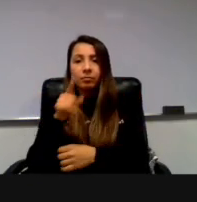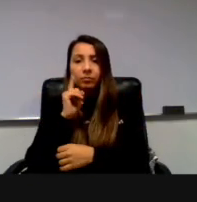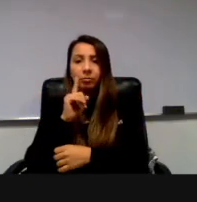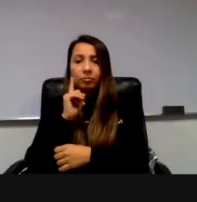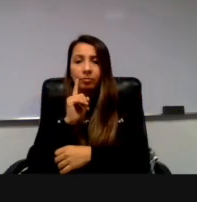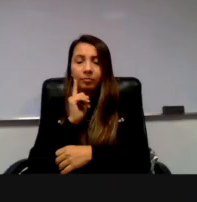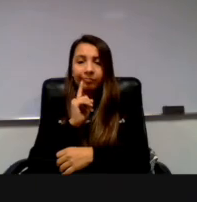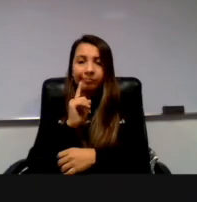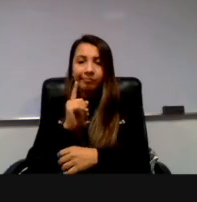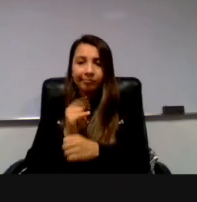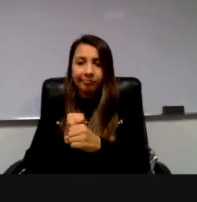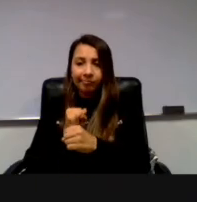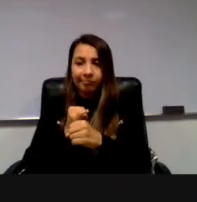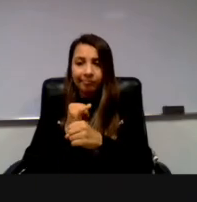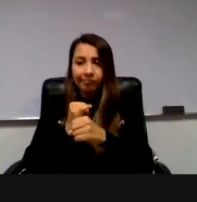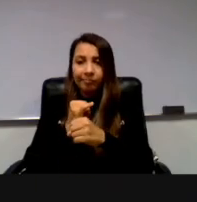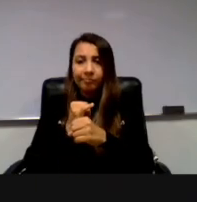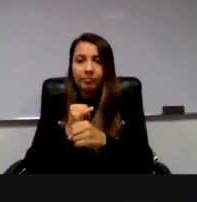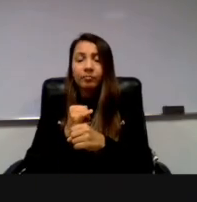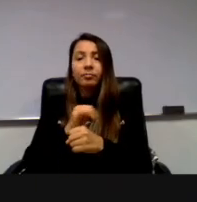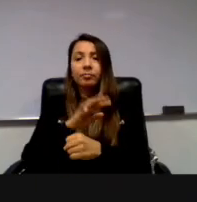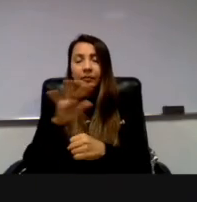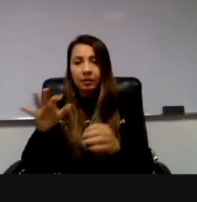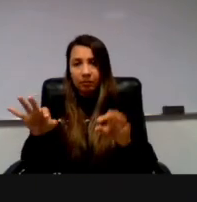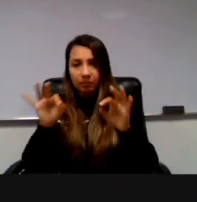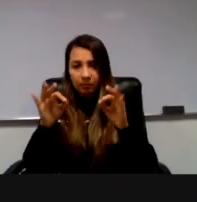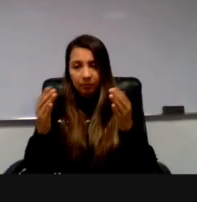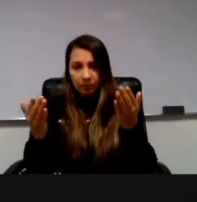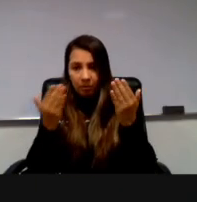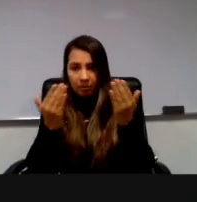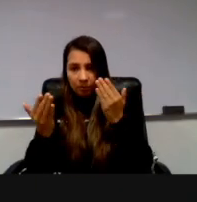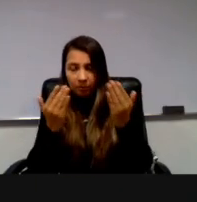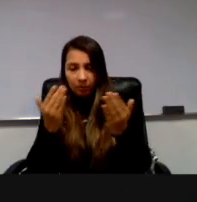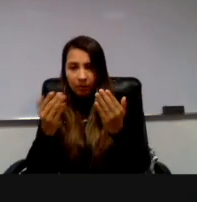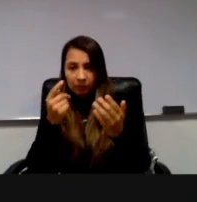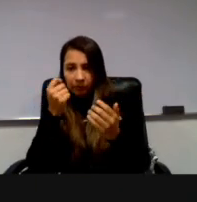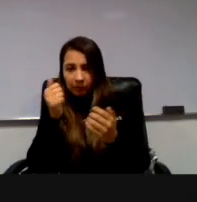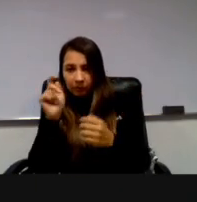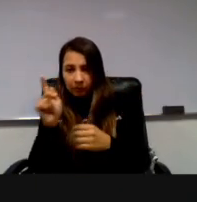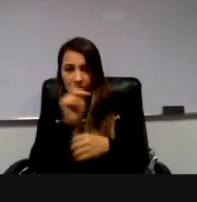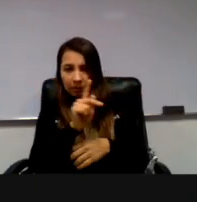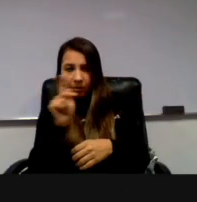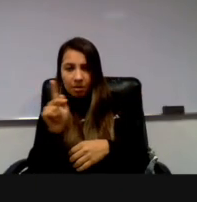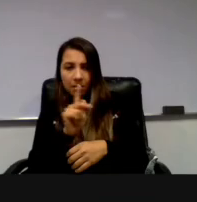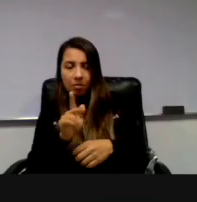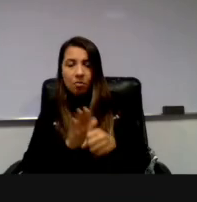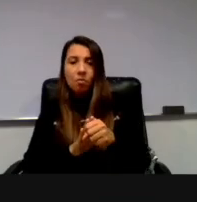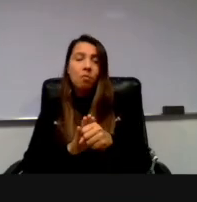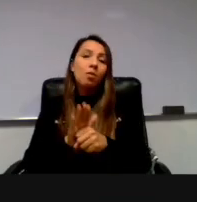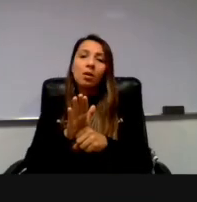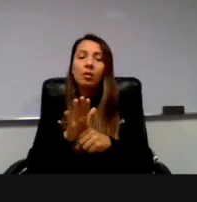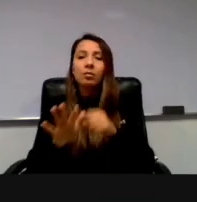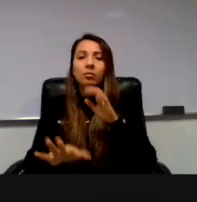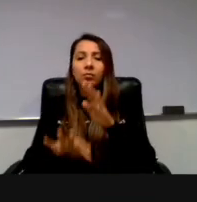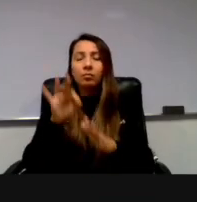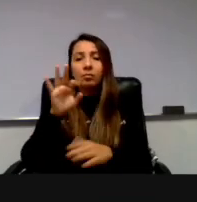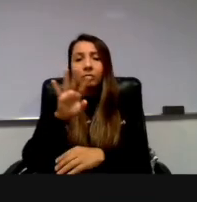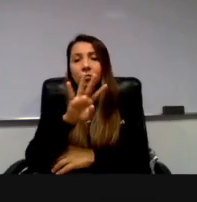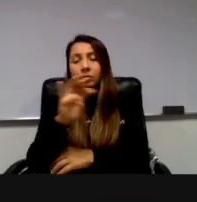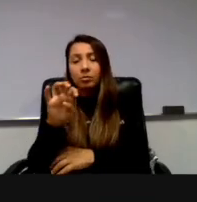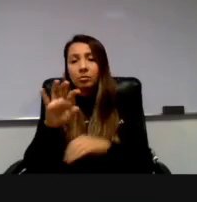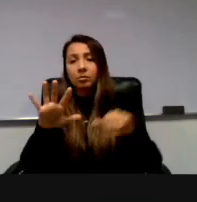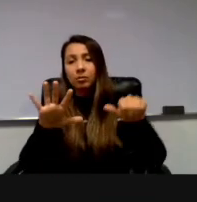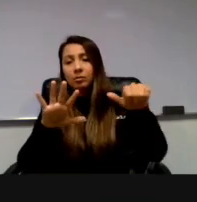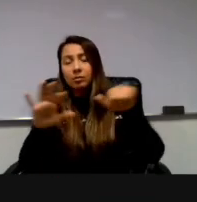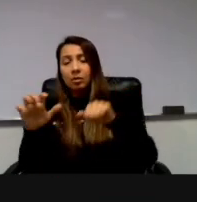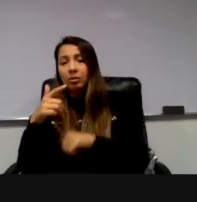Comparan estos genomas y buscan a los genes homólogos y se encuentran, pues, de 400 y